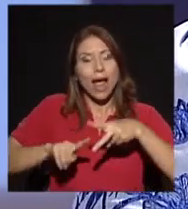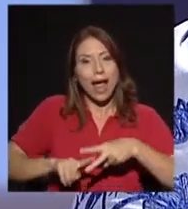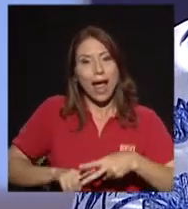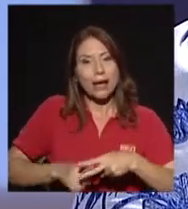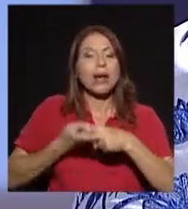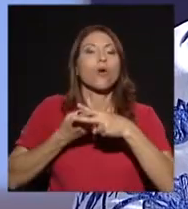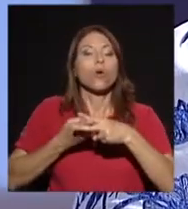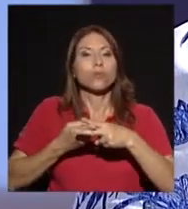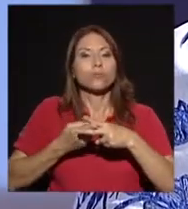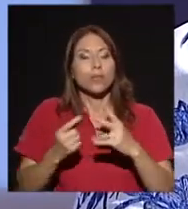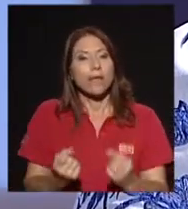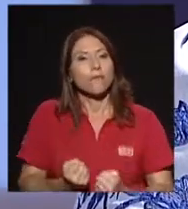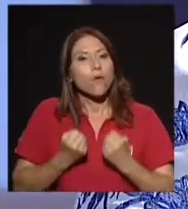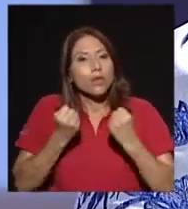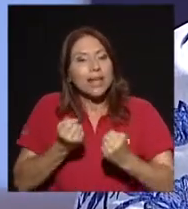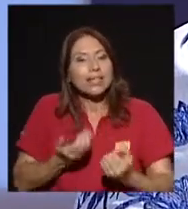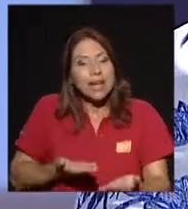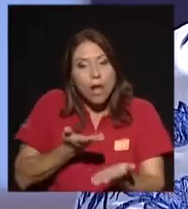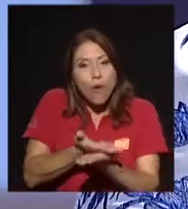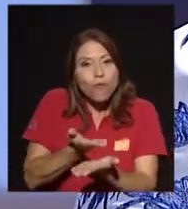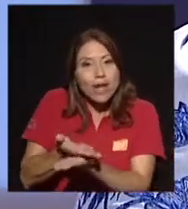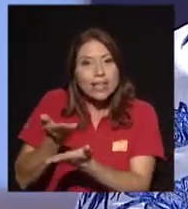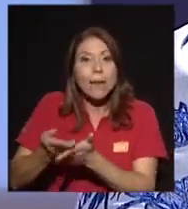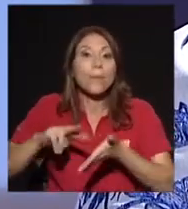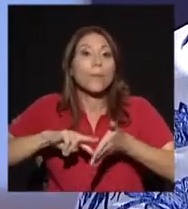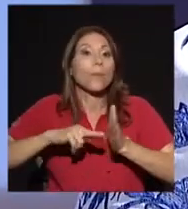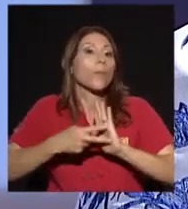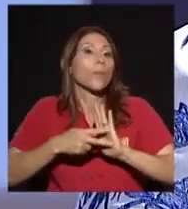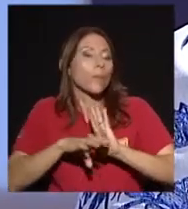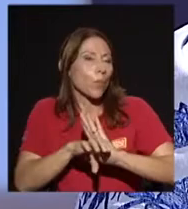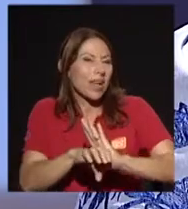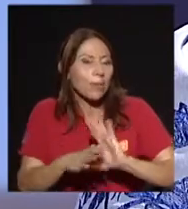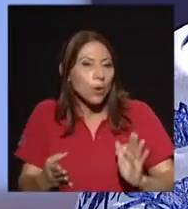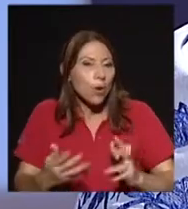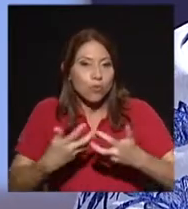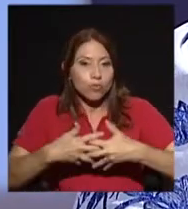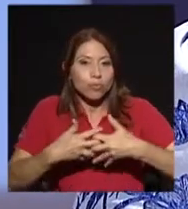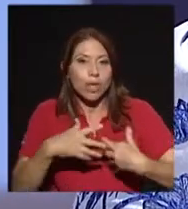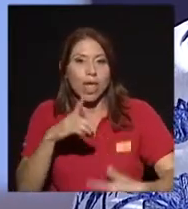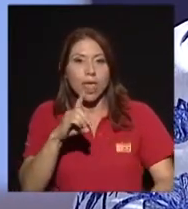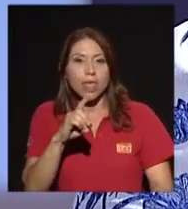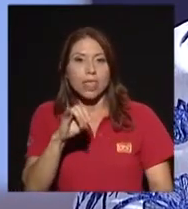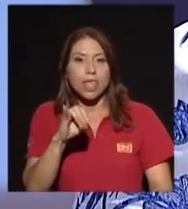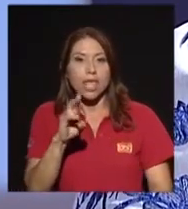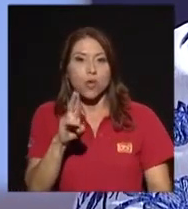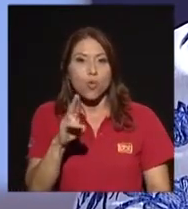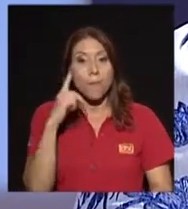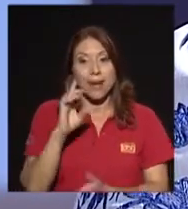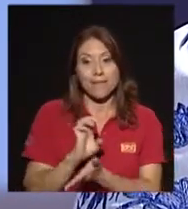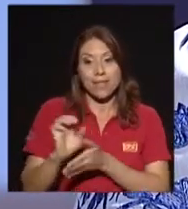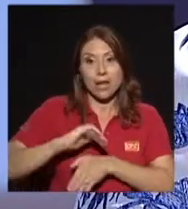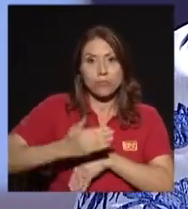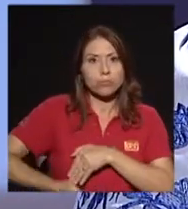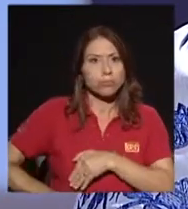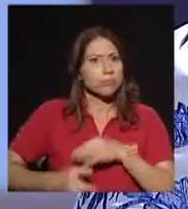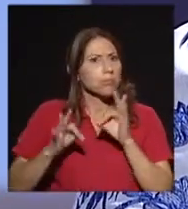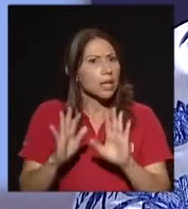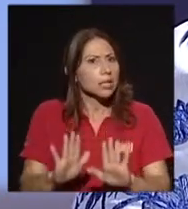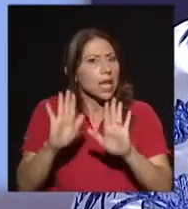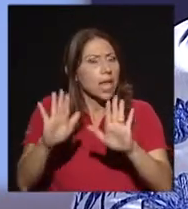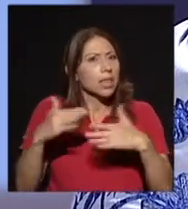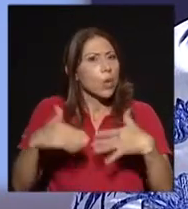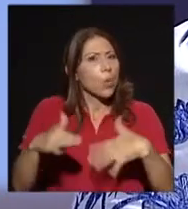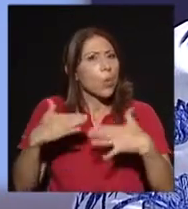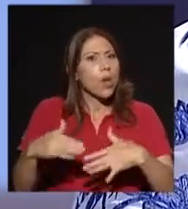de fortalecer esta oferta. ¿Qué queremos decir? Por ejemplo, el DIU, un anticonceptivo de excelente efectividad, de larga duración, que ha